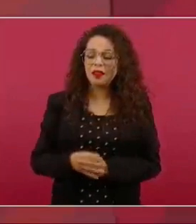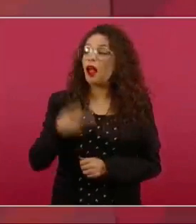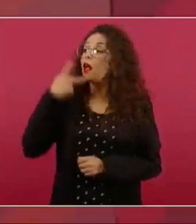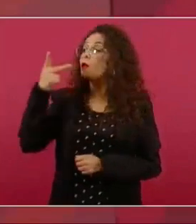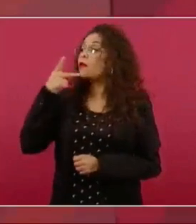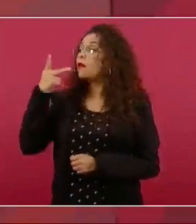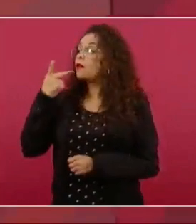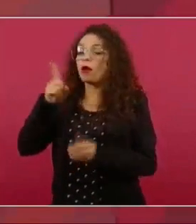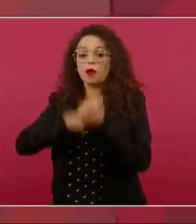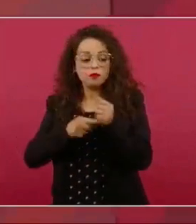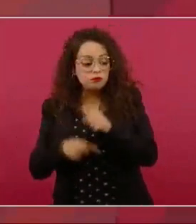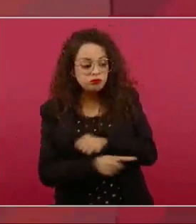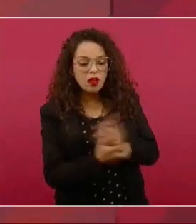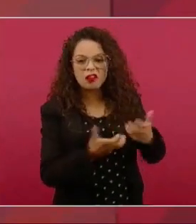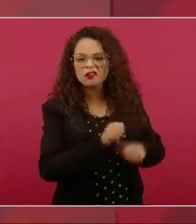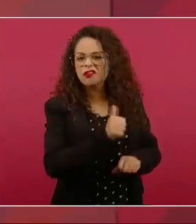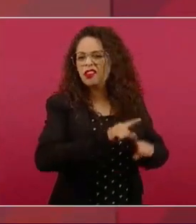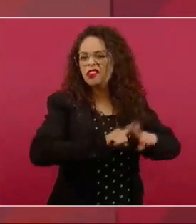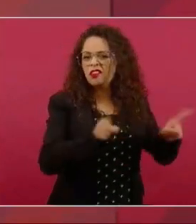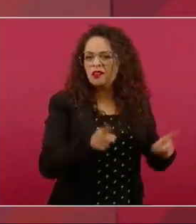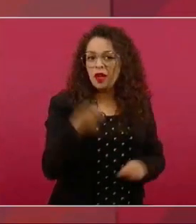y eso molesta más.